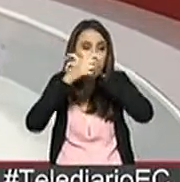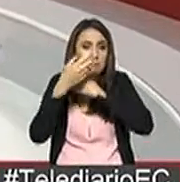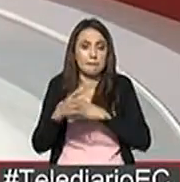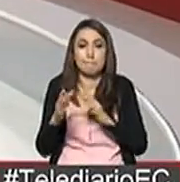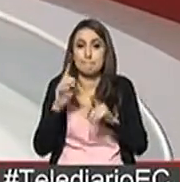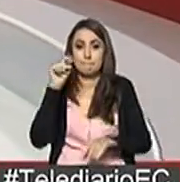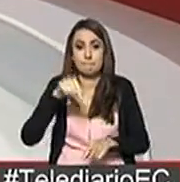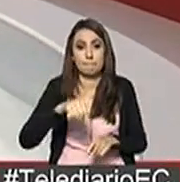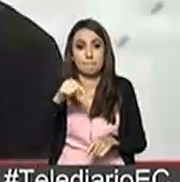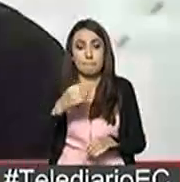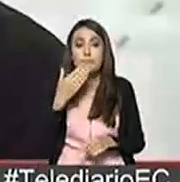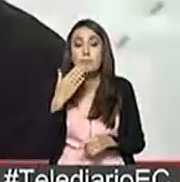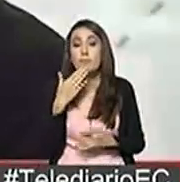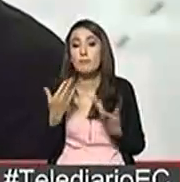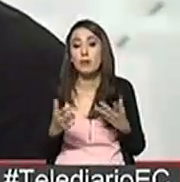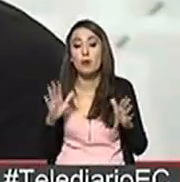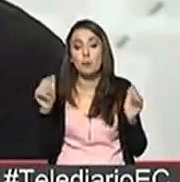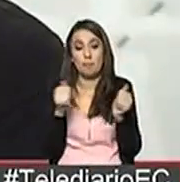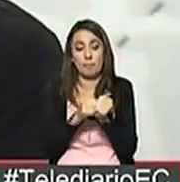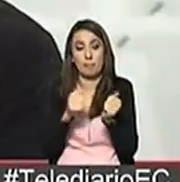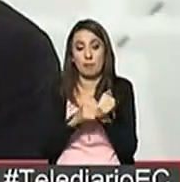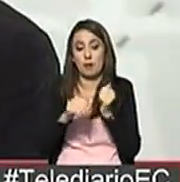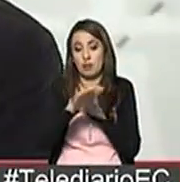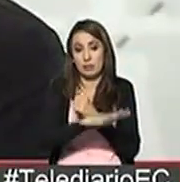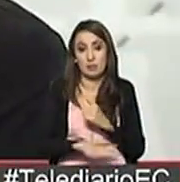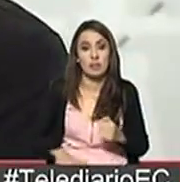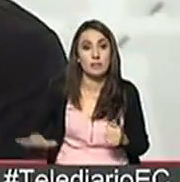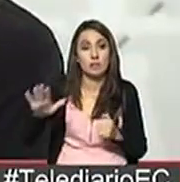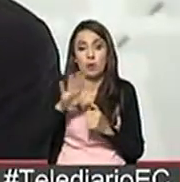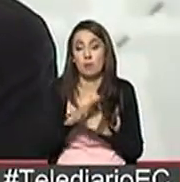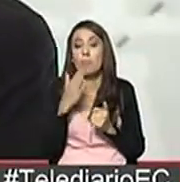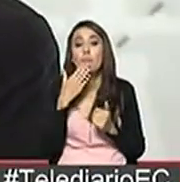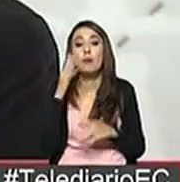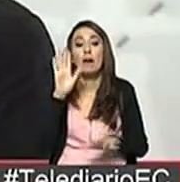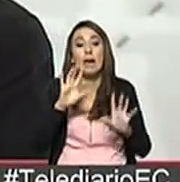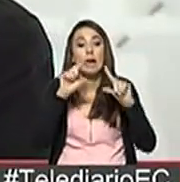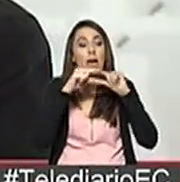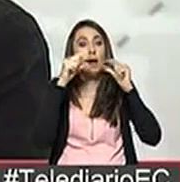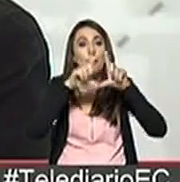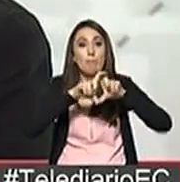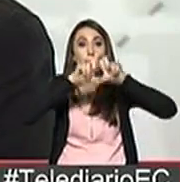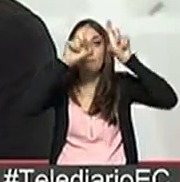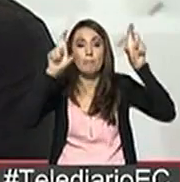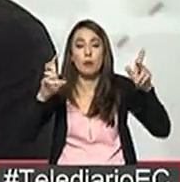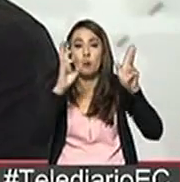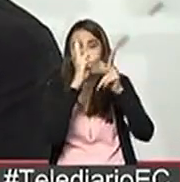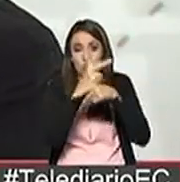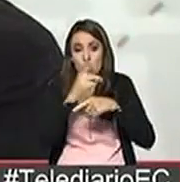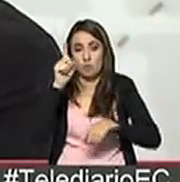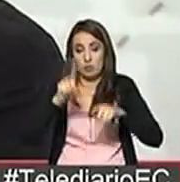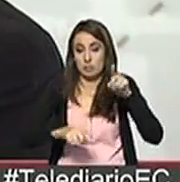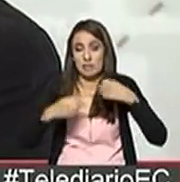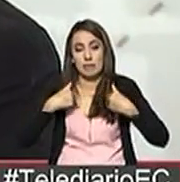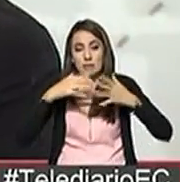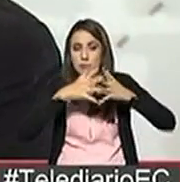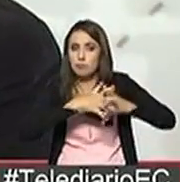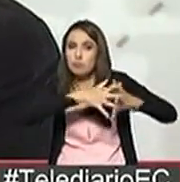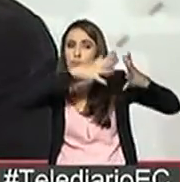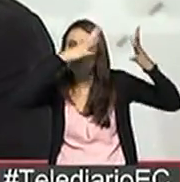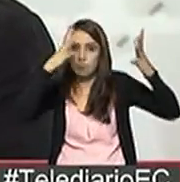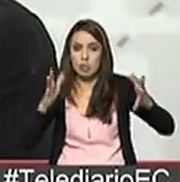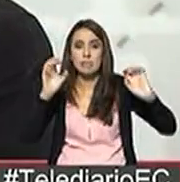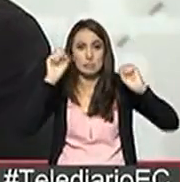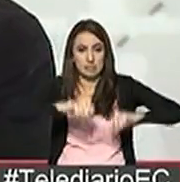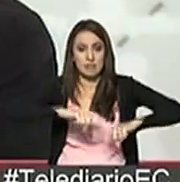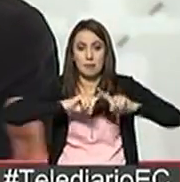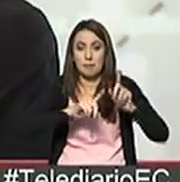realmente esto. Porque a nuestra escala, nosotros hay que considerar que somos muy pequeños. Sí, hay productores a lo mejor que tienen unas plantas un poco más grandes, pero